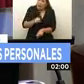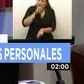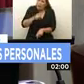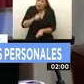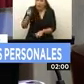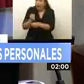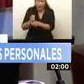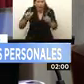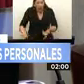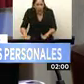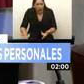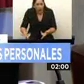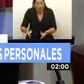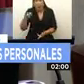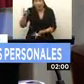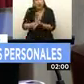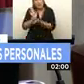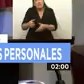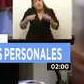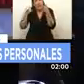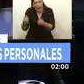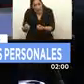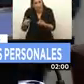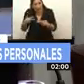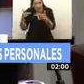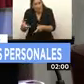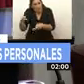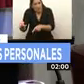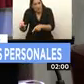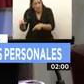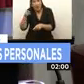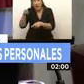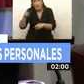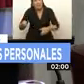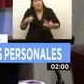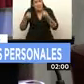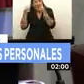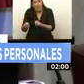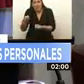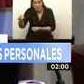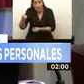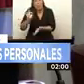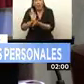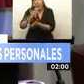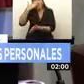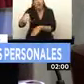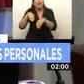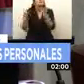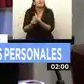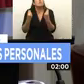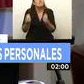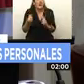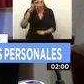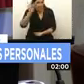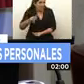trabajo y que eso es el sacrificio Pero además ese sacrificio va a tener resultado todos sabemos que no